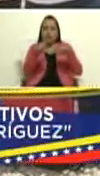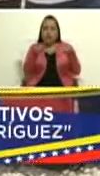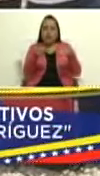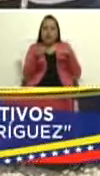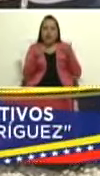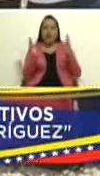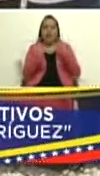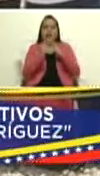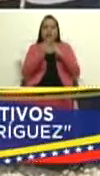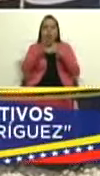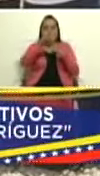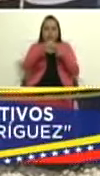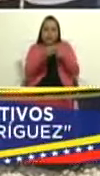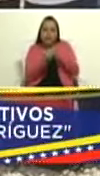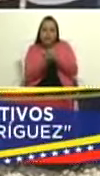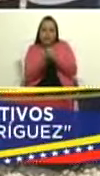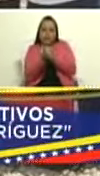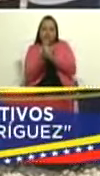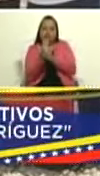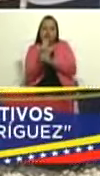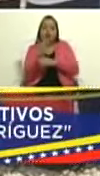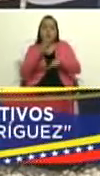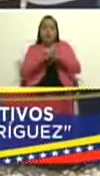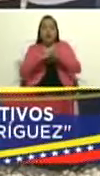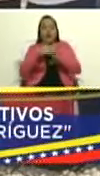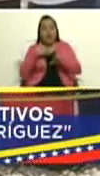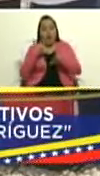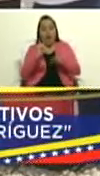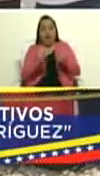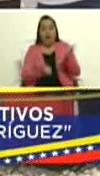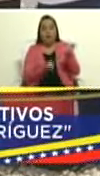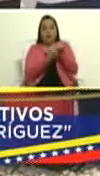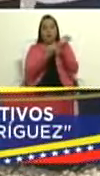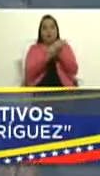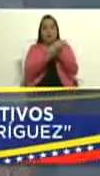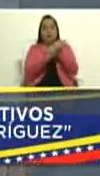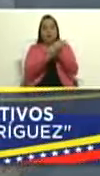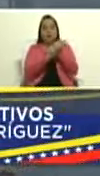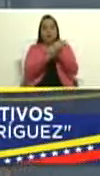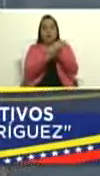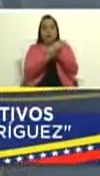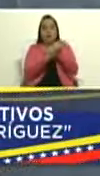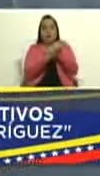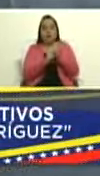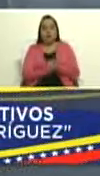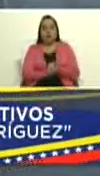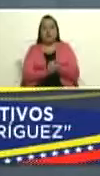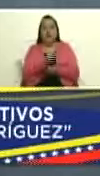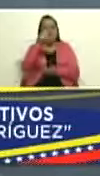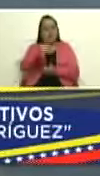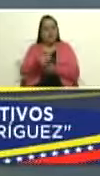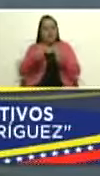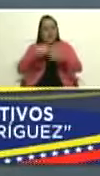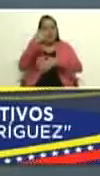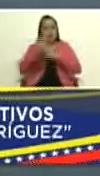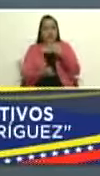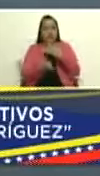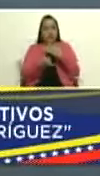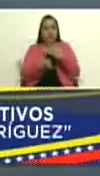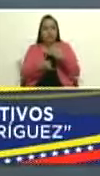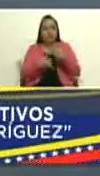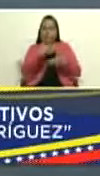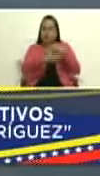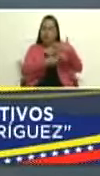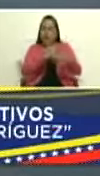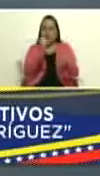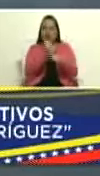de plantulación porque nosotros somos beneficiarios. Yo soy principalmente una beneficiaria de este gran proyecto que estamos trabajando junto